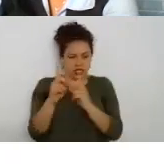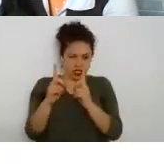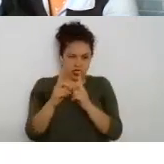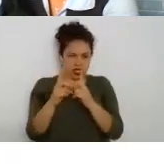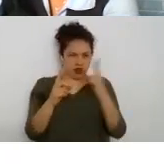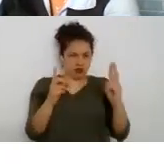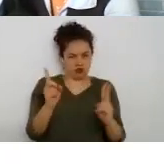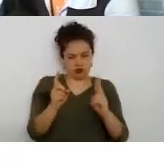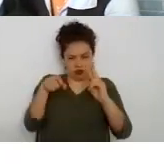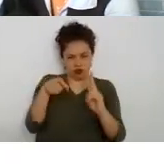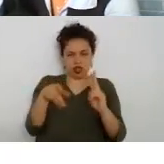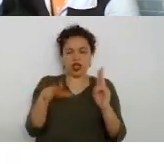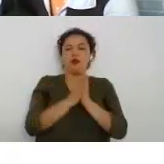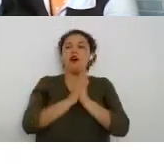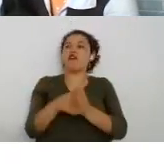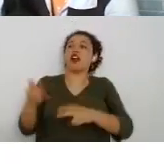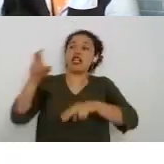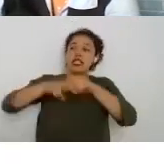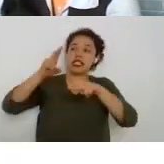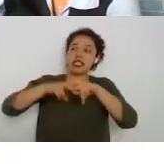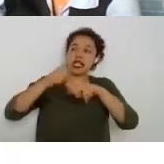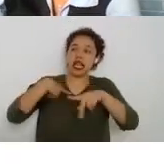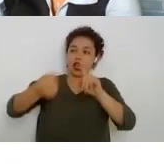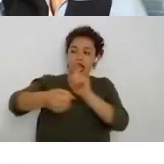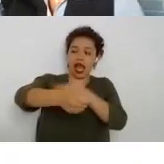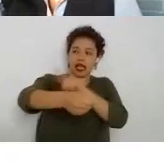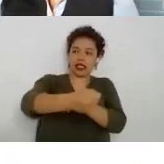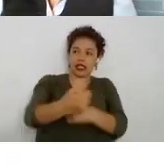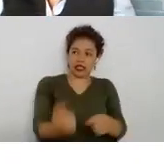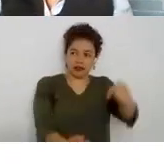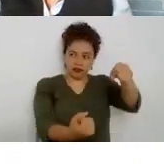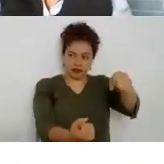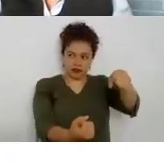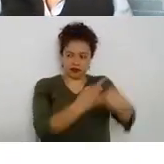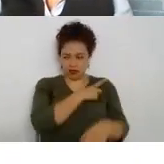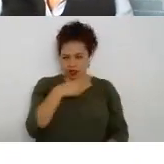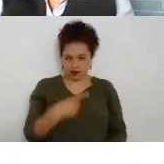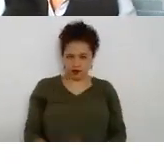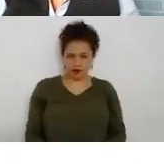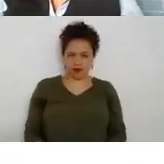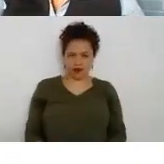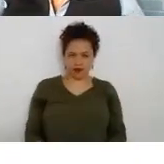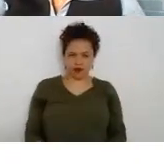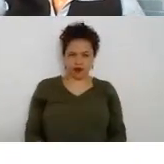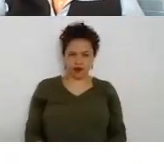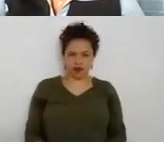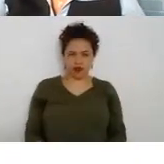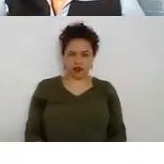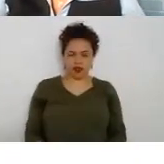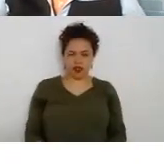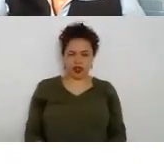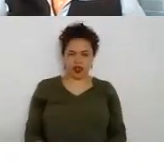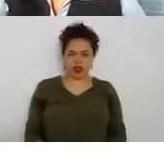y pedimos que se siente. La víctima se va a sentar sobre nuestros brazos. ¿De acuerdo? Y aunado a